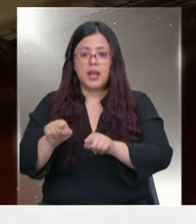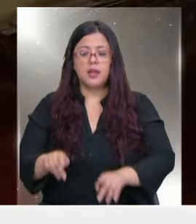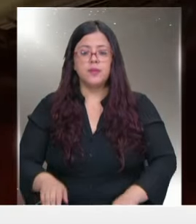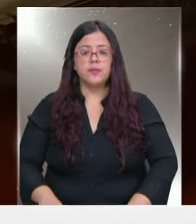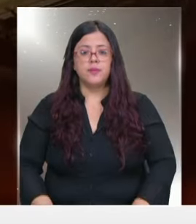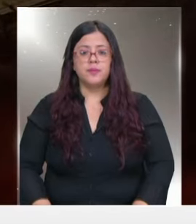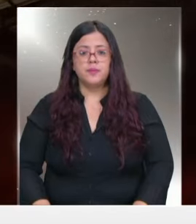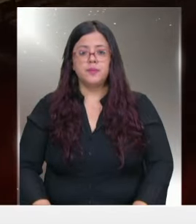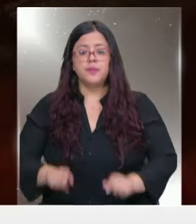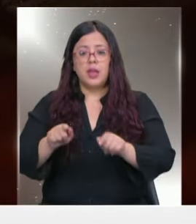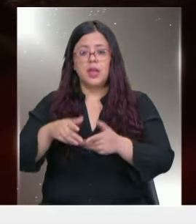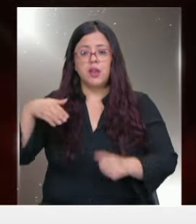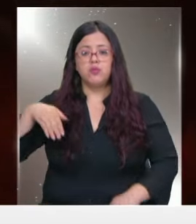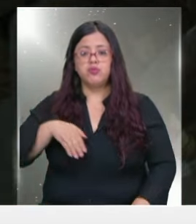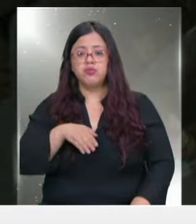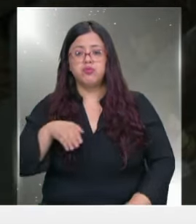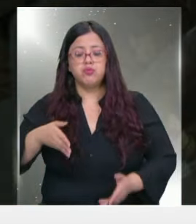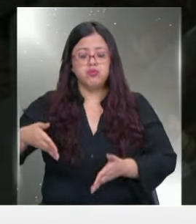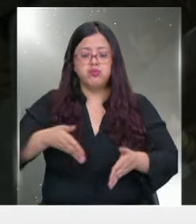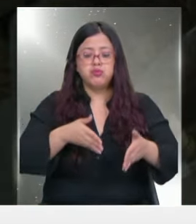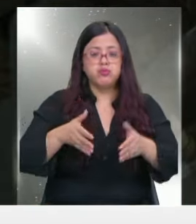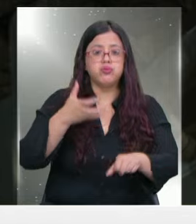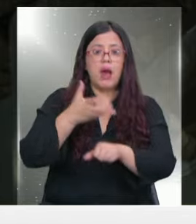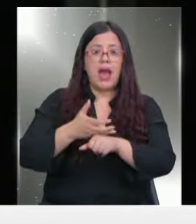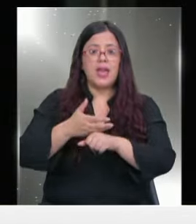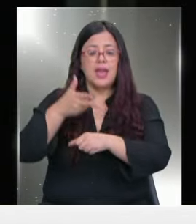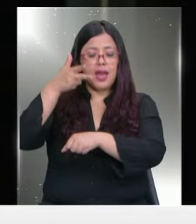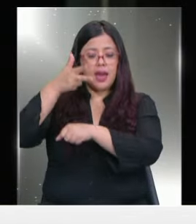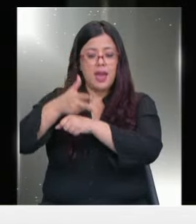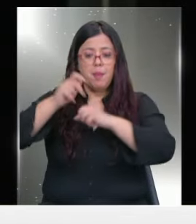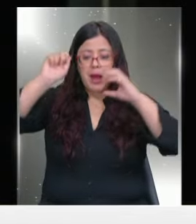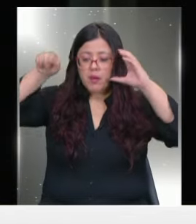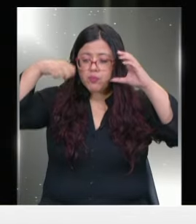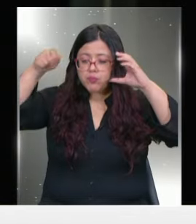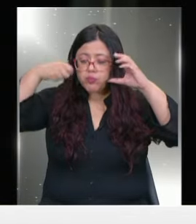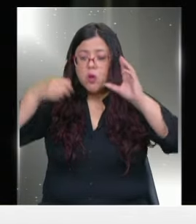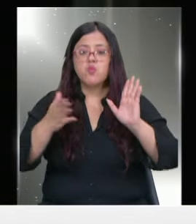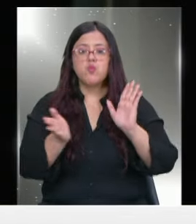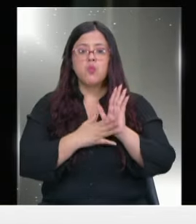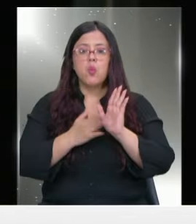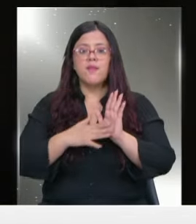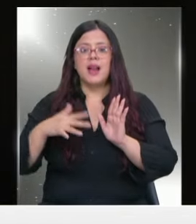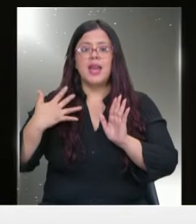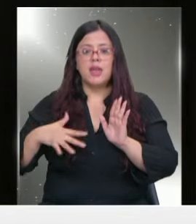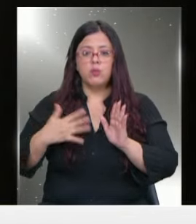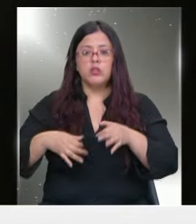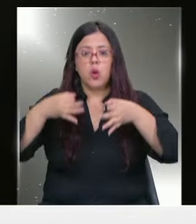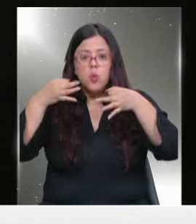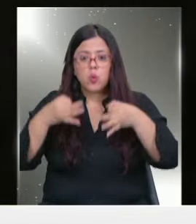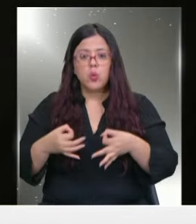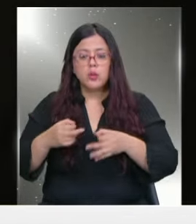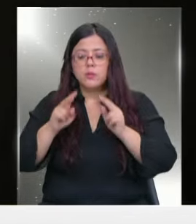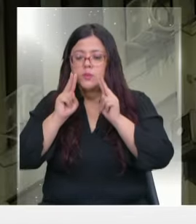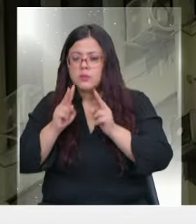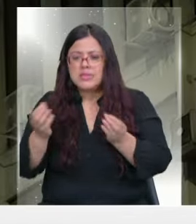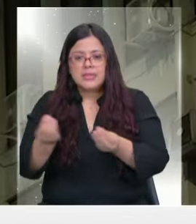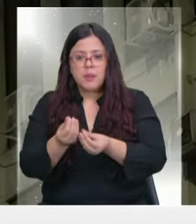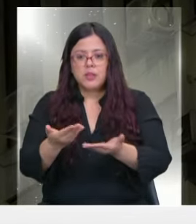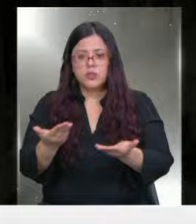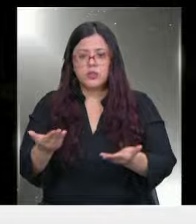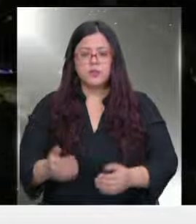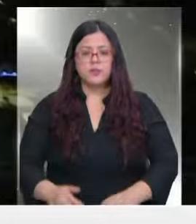En todo el recorrido existen cámaras de seguridad, registros que serán claves para determinar lo que ocurrió.